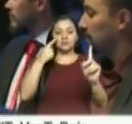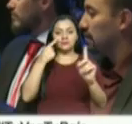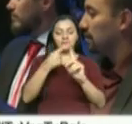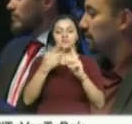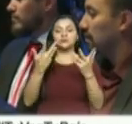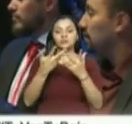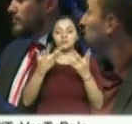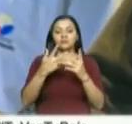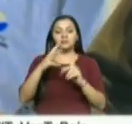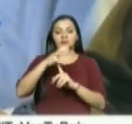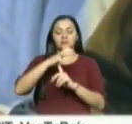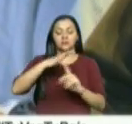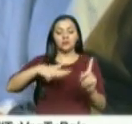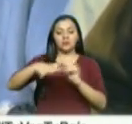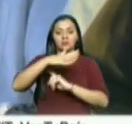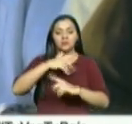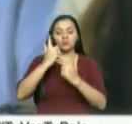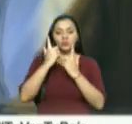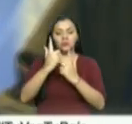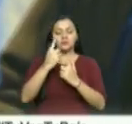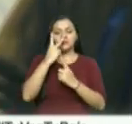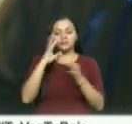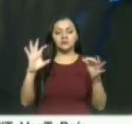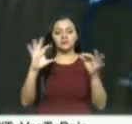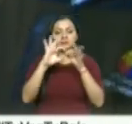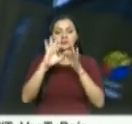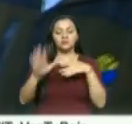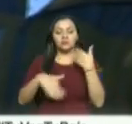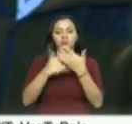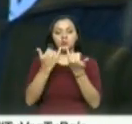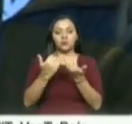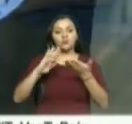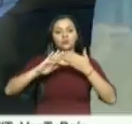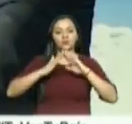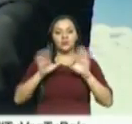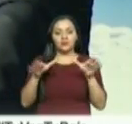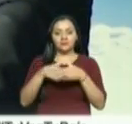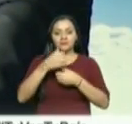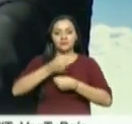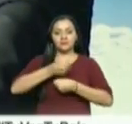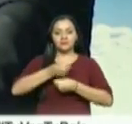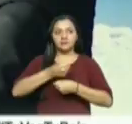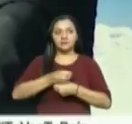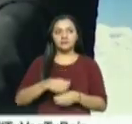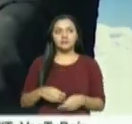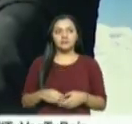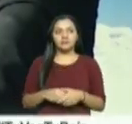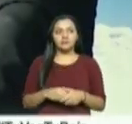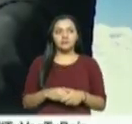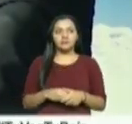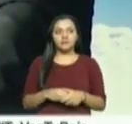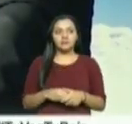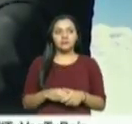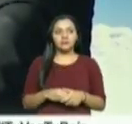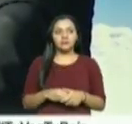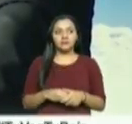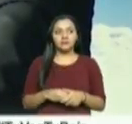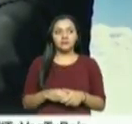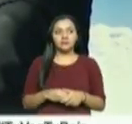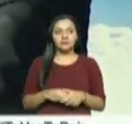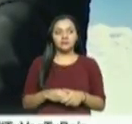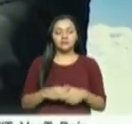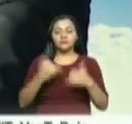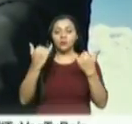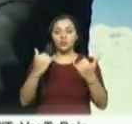de los guardaparques, quienes son un vínculo en el trabajo con la comunidad. El rol de los guardaparques es fundamental, tanto por